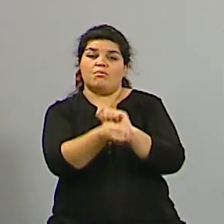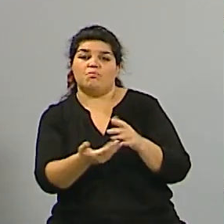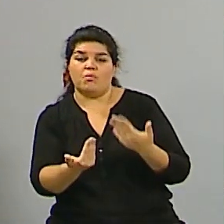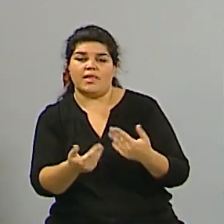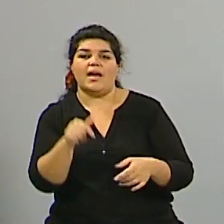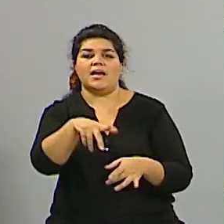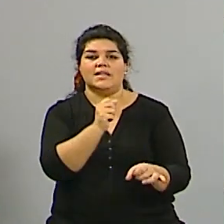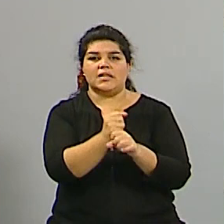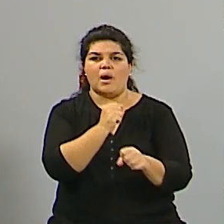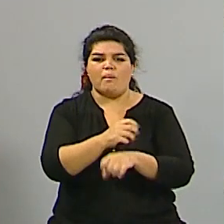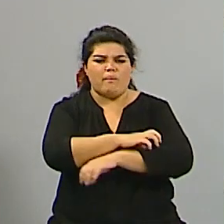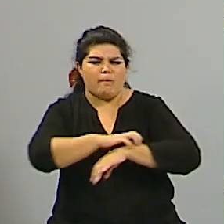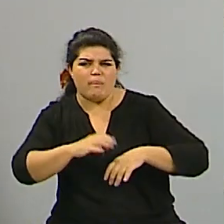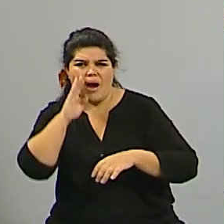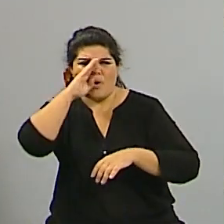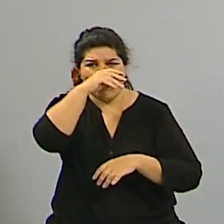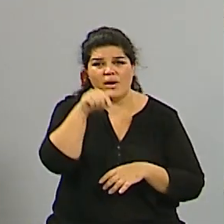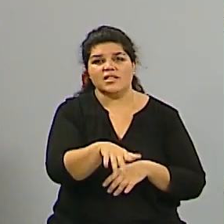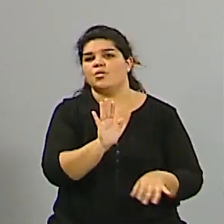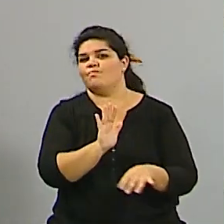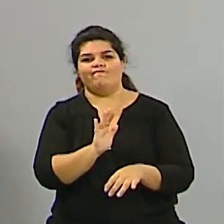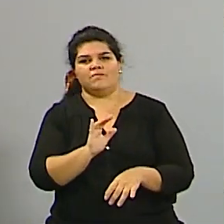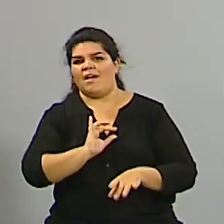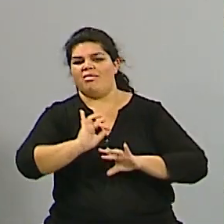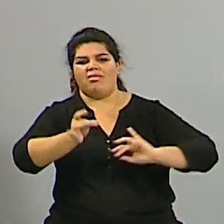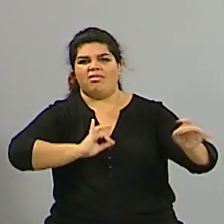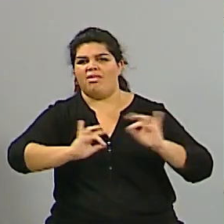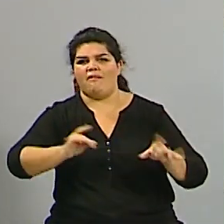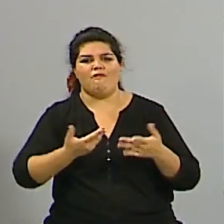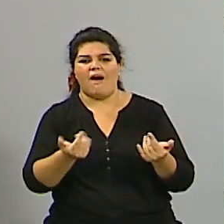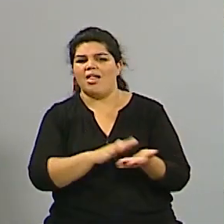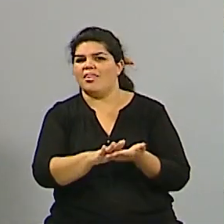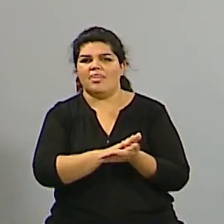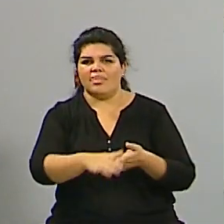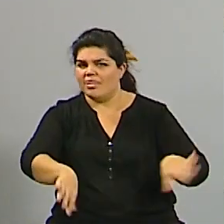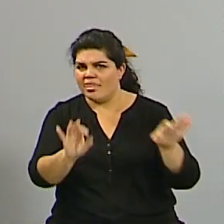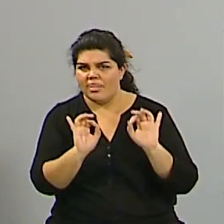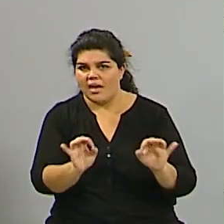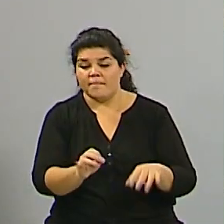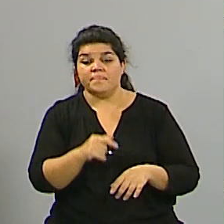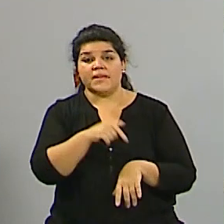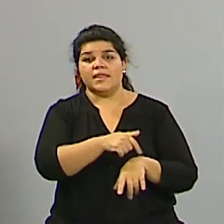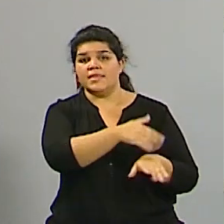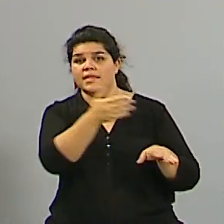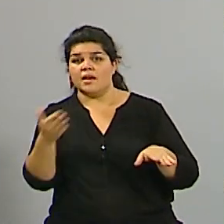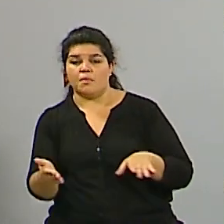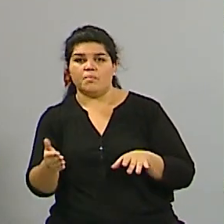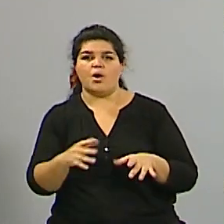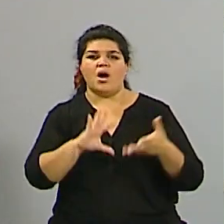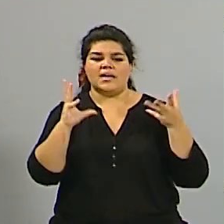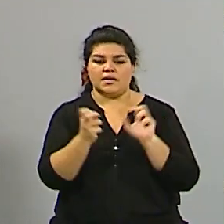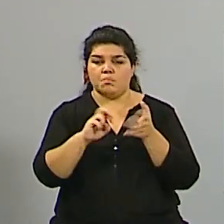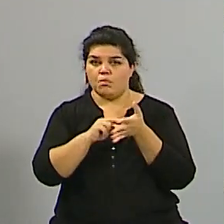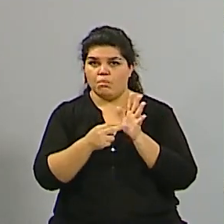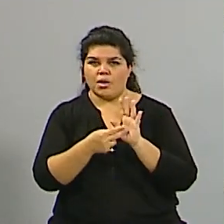temas pendientes que tiene nuestro país para erradicarlo y sobre todo en tiempos en los cuales por la crisis económica que tenemos se